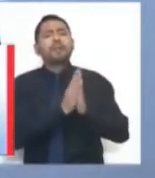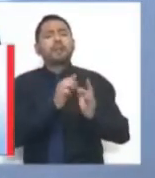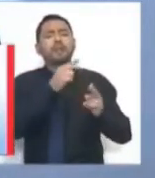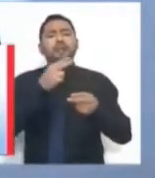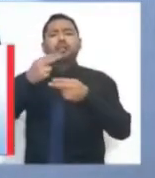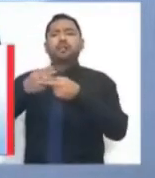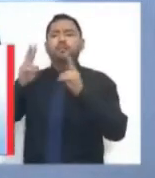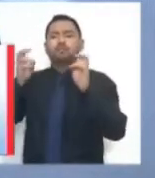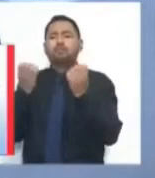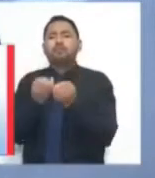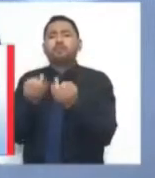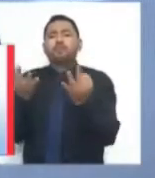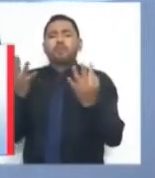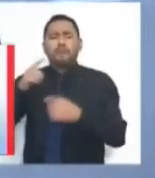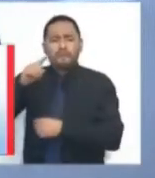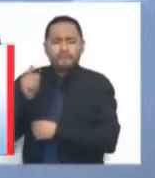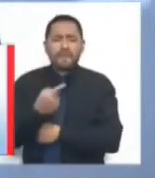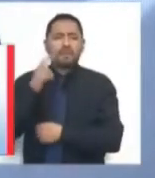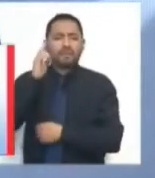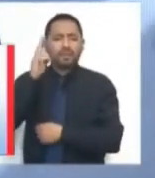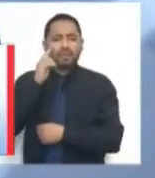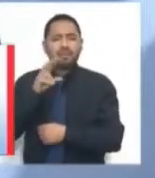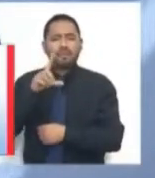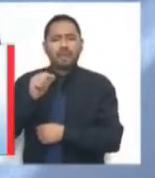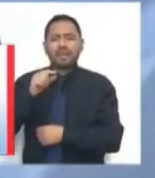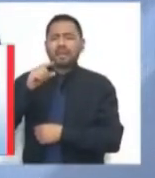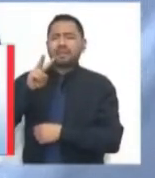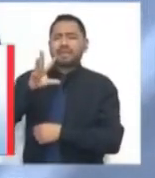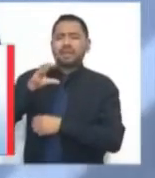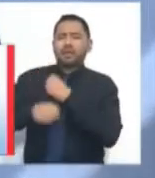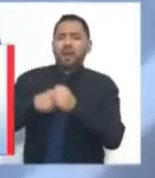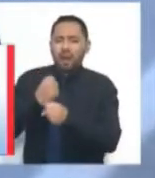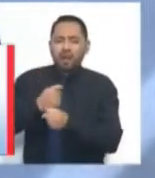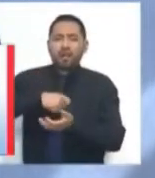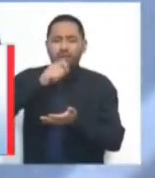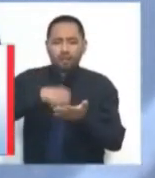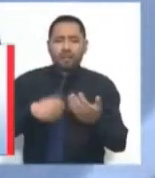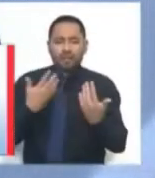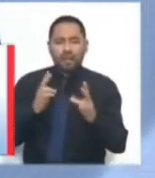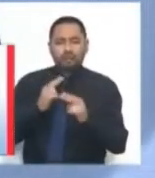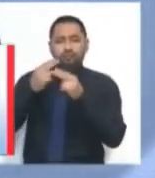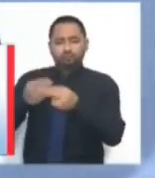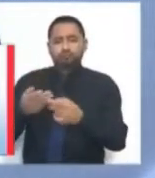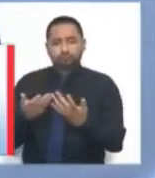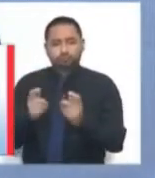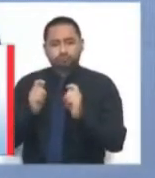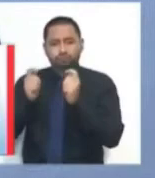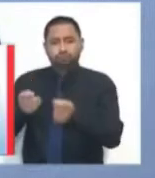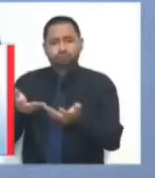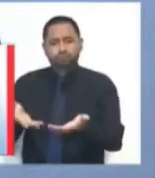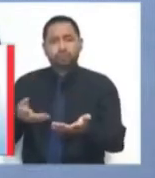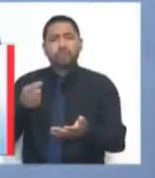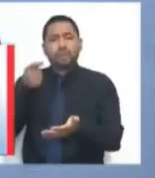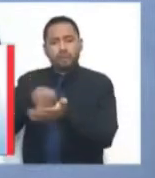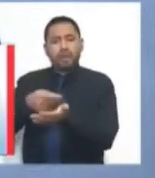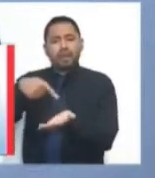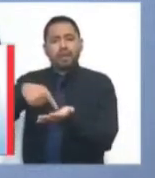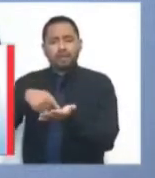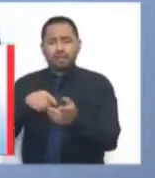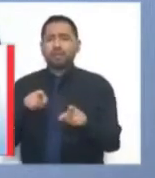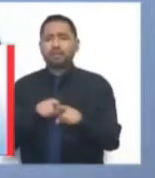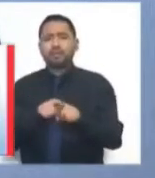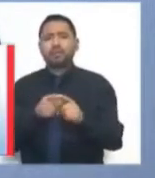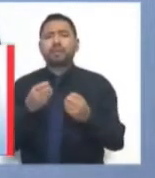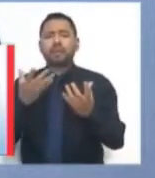el nombramiento de miles de maestros con más de 20, 25 años de contrato, que se les nombre, no solamente el pago de la deuda, sino que